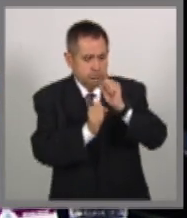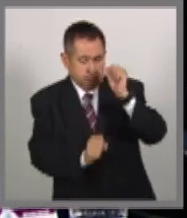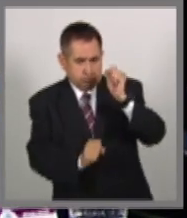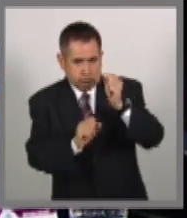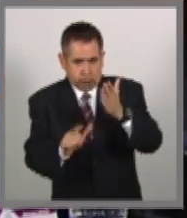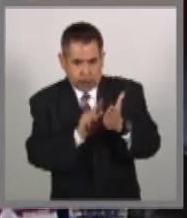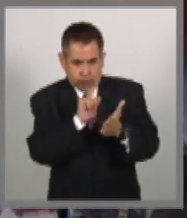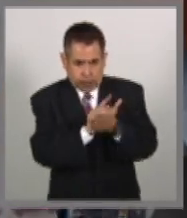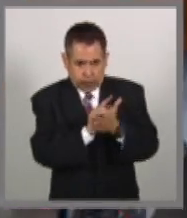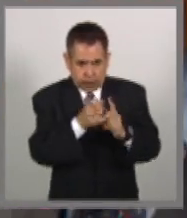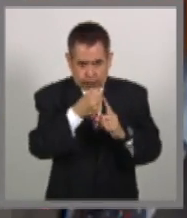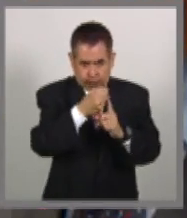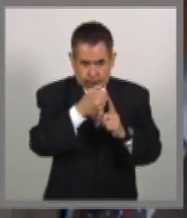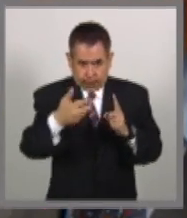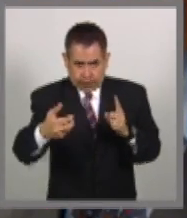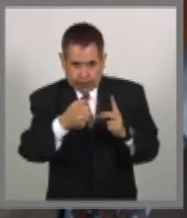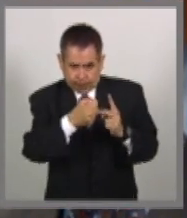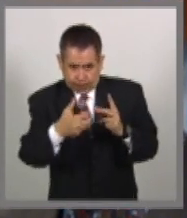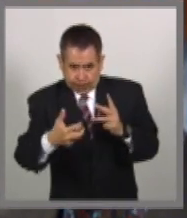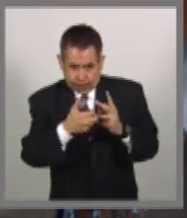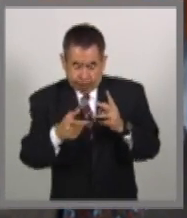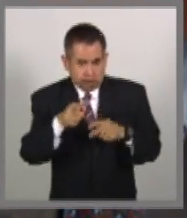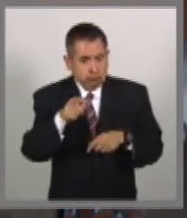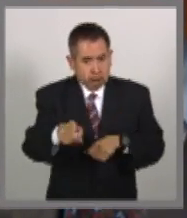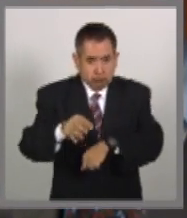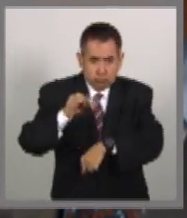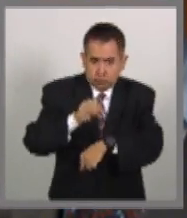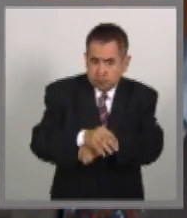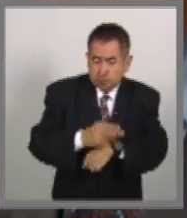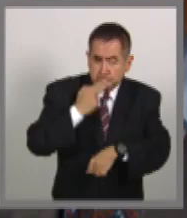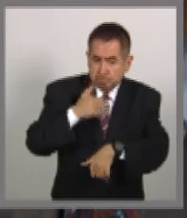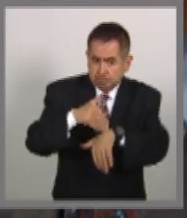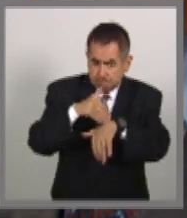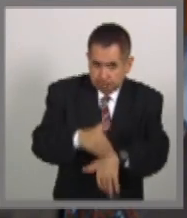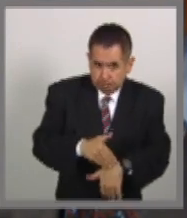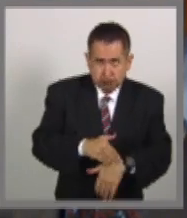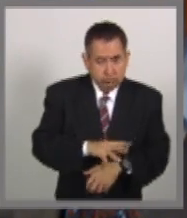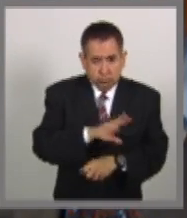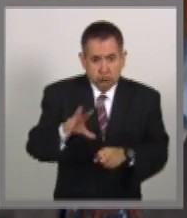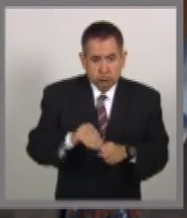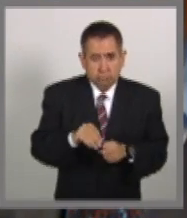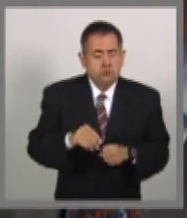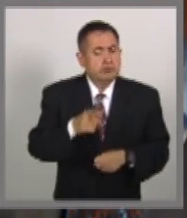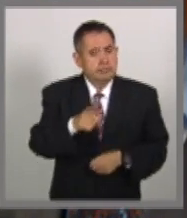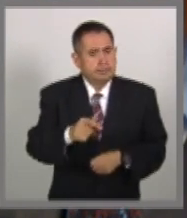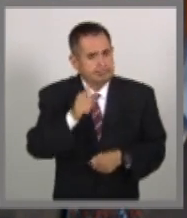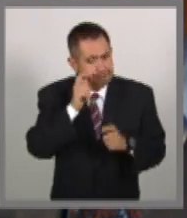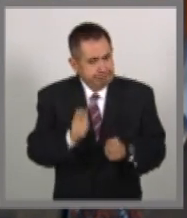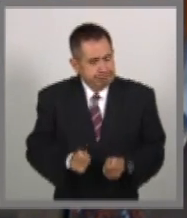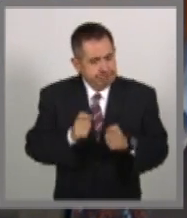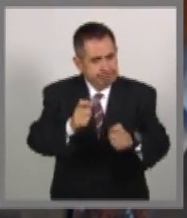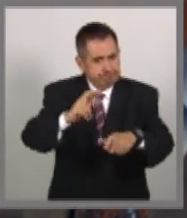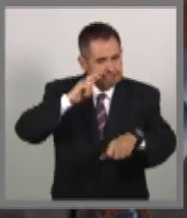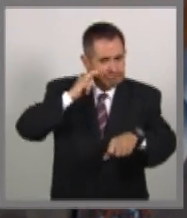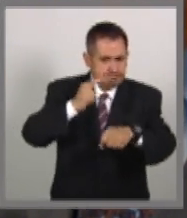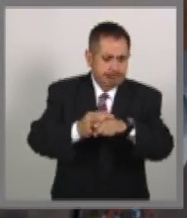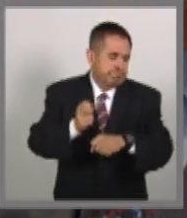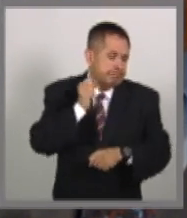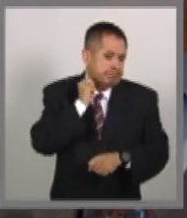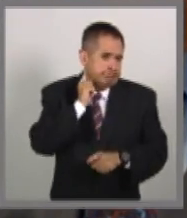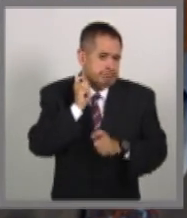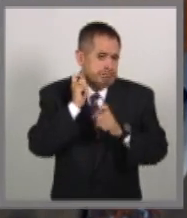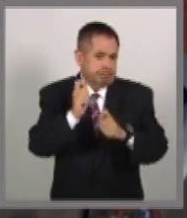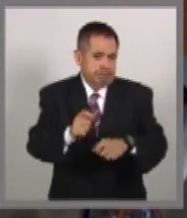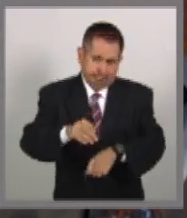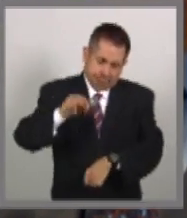Constitución política de los Estados Unidos mexicanos, las leyes que de ella emanen y desempeñar leal y patrióticamente el